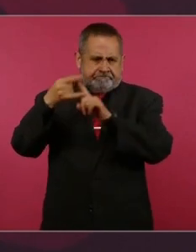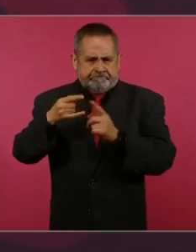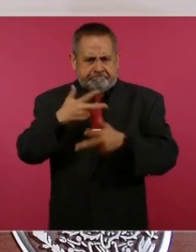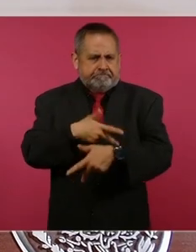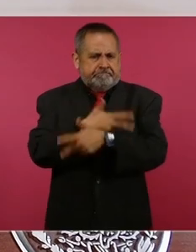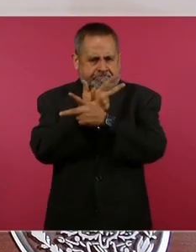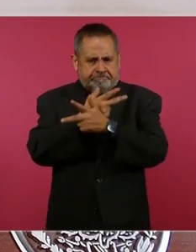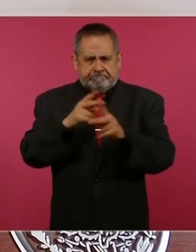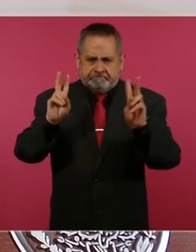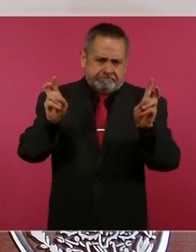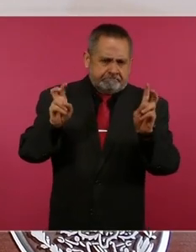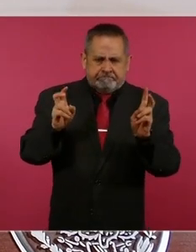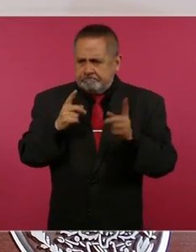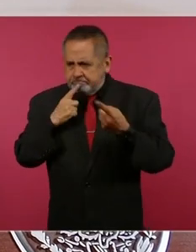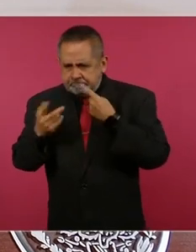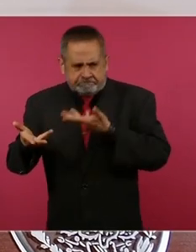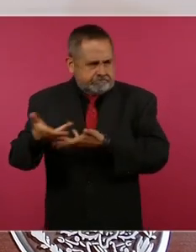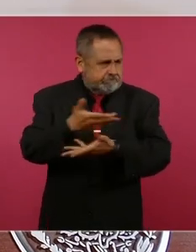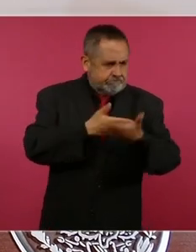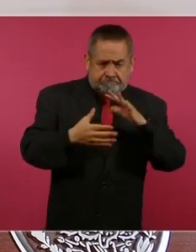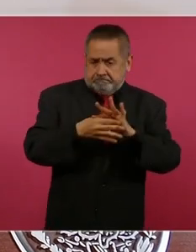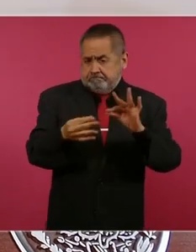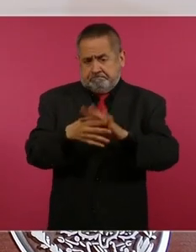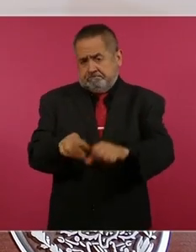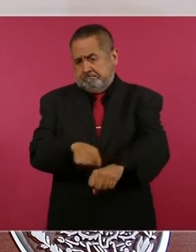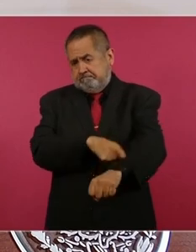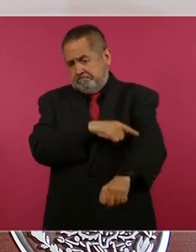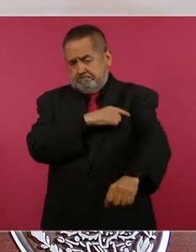se trató el tema ampliamente.